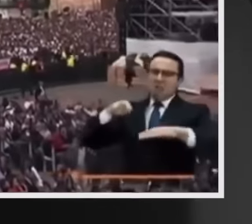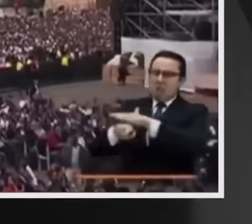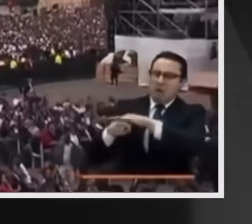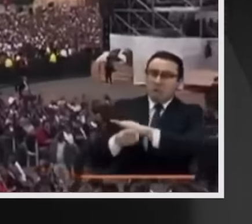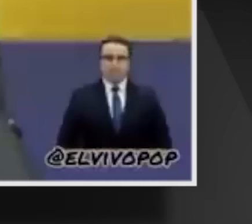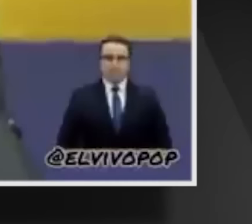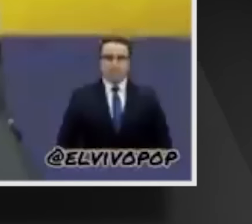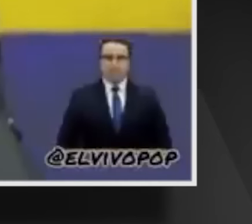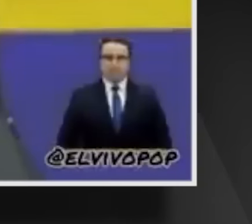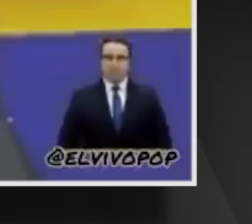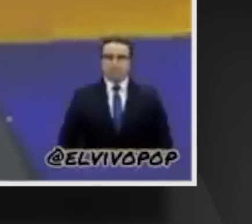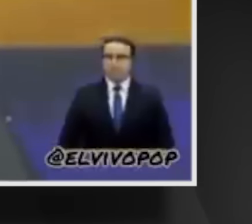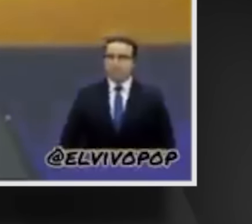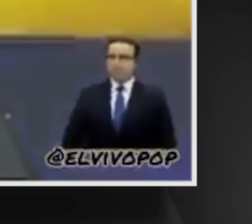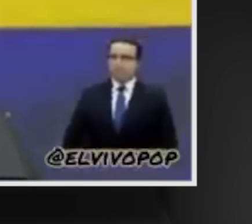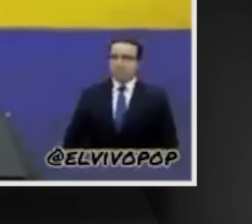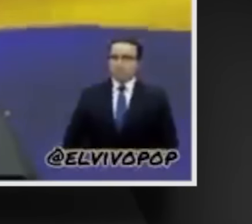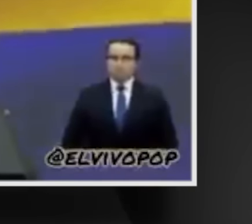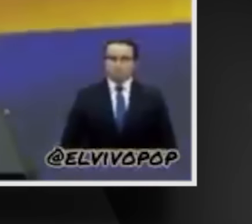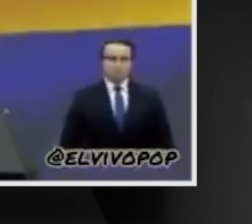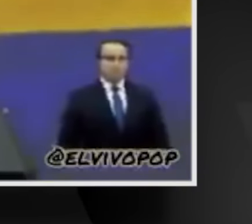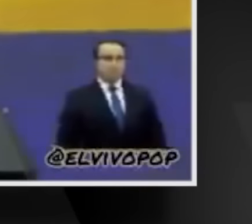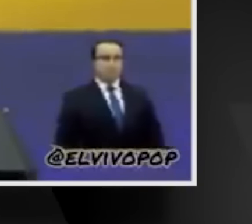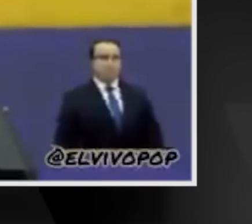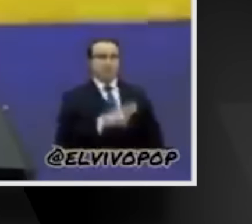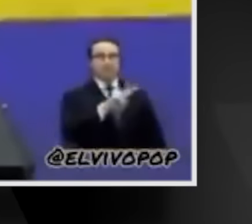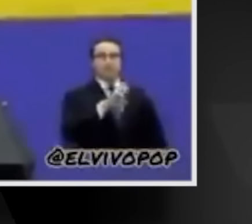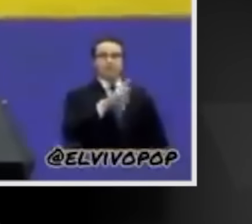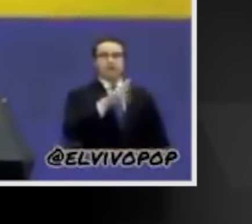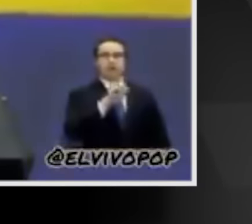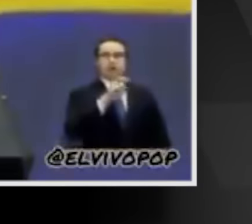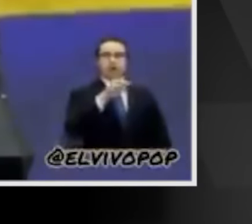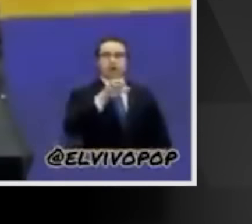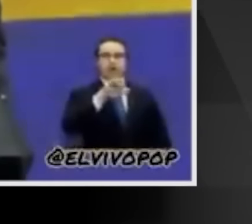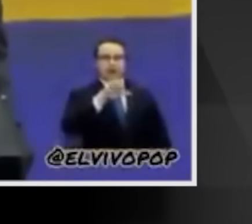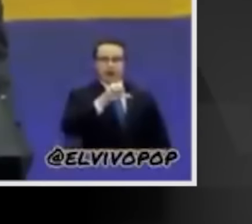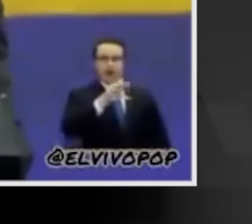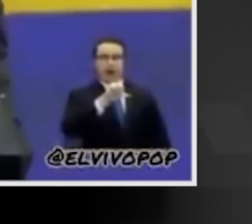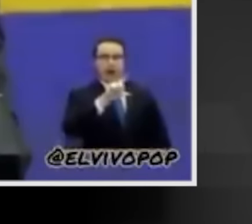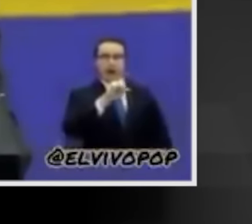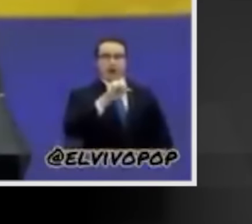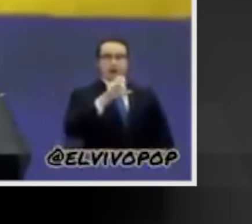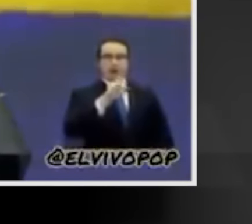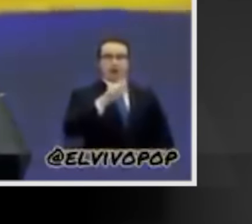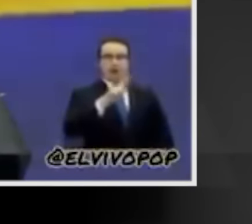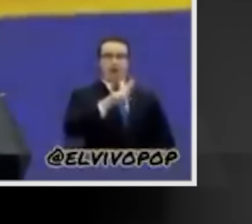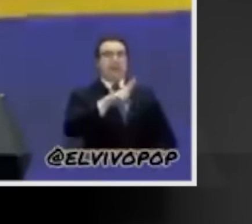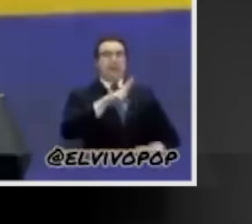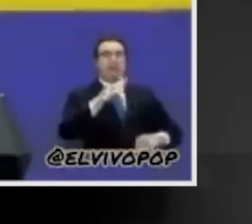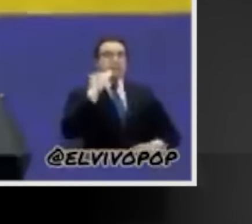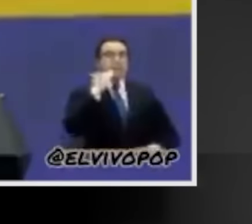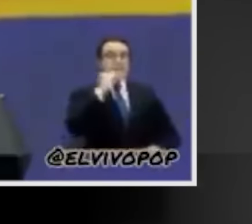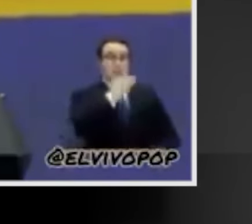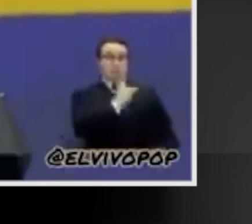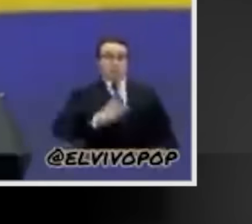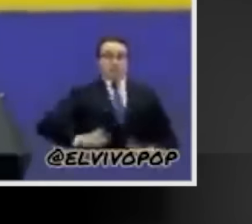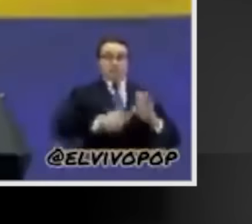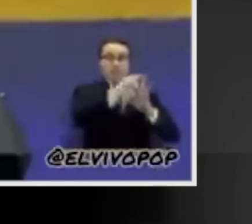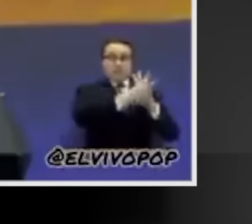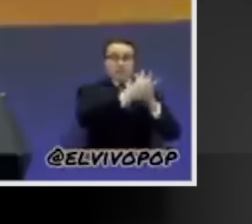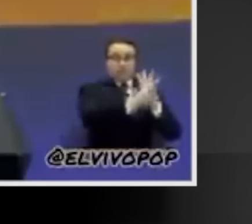días. Señora Verónica Alcocer García, primera dama de la nación, sus